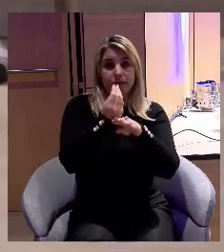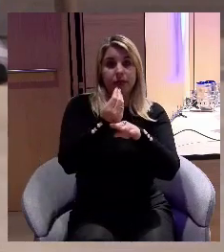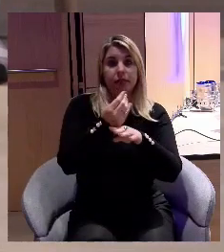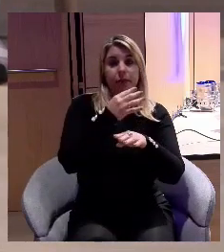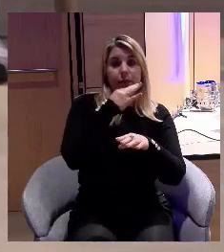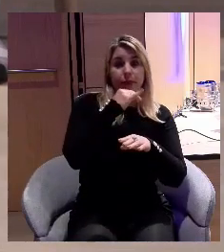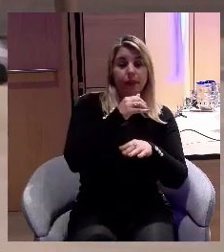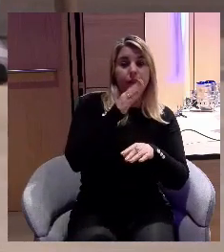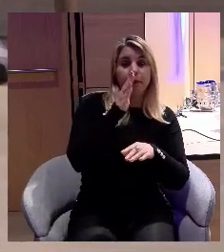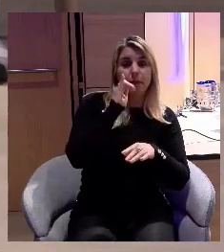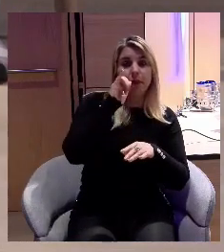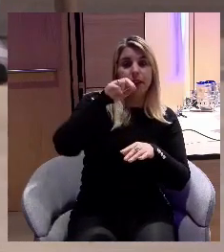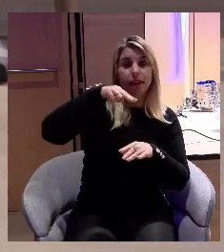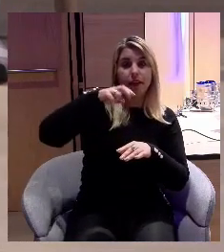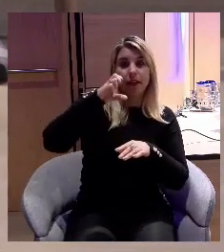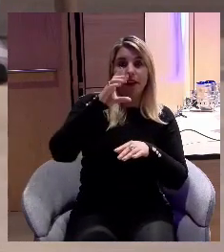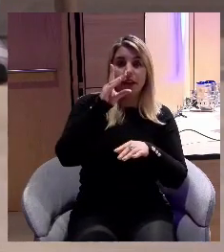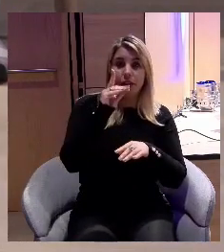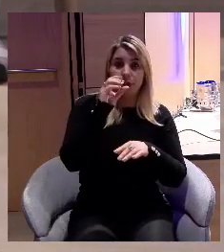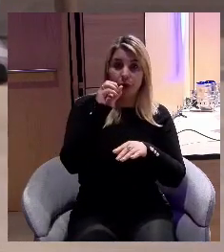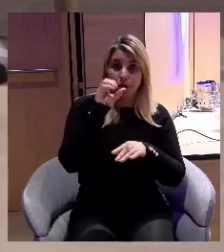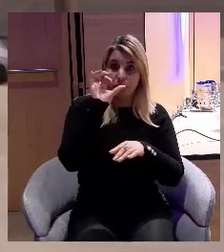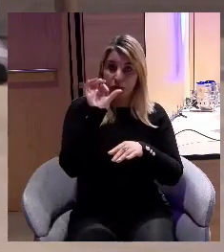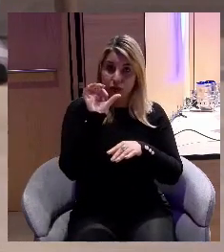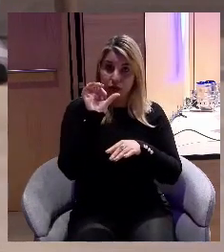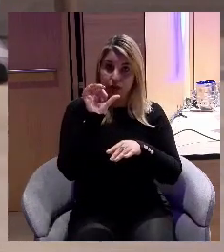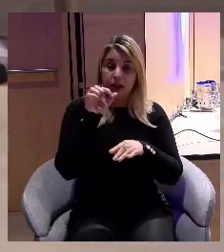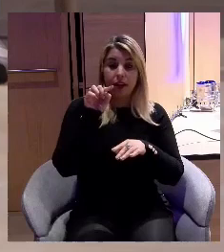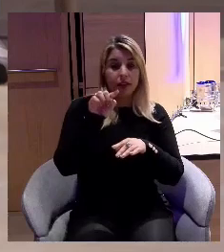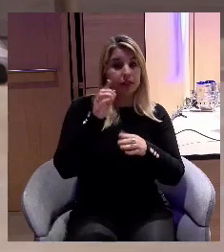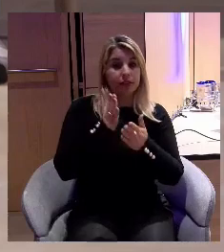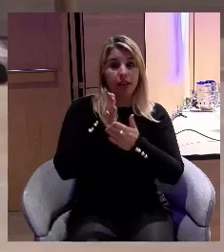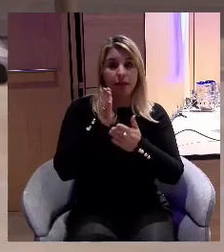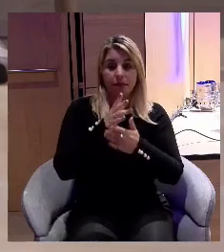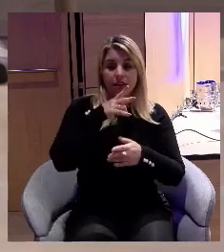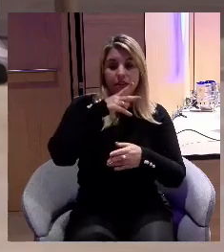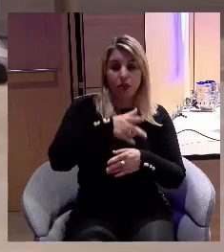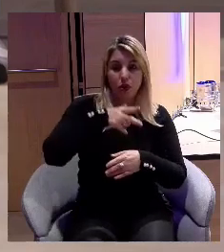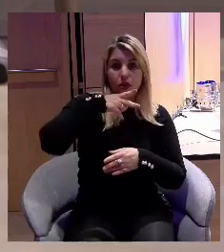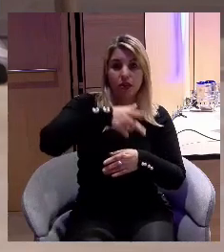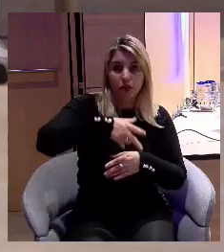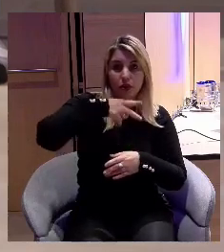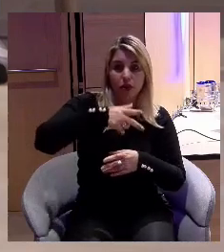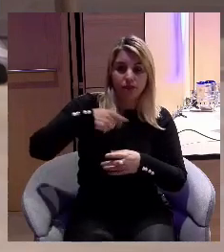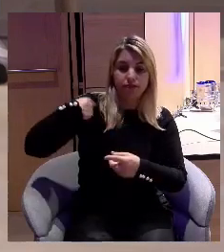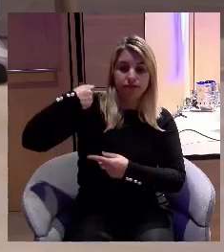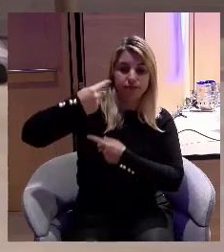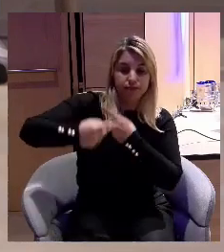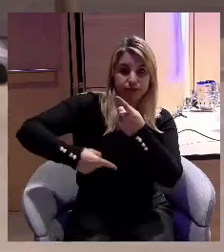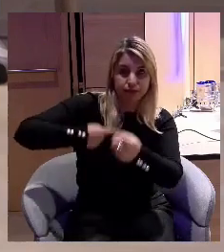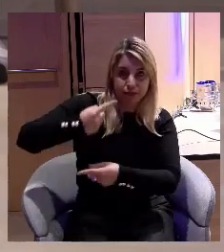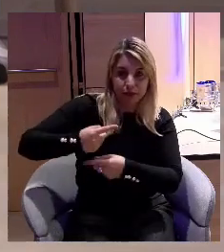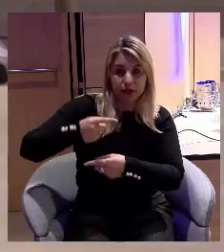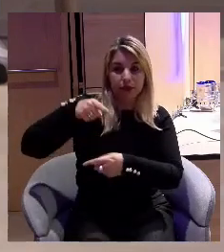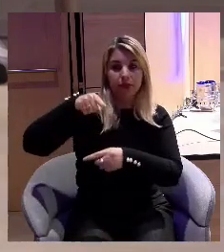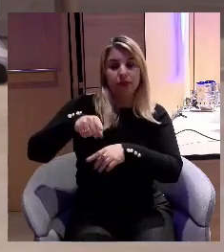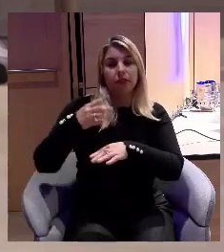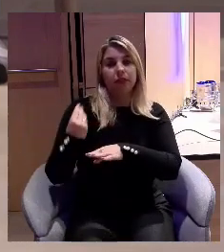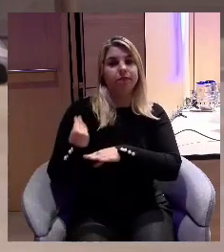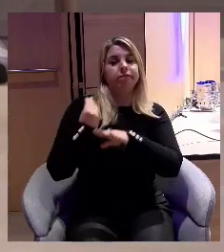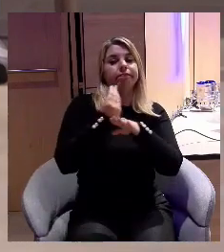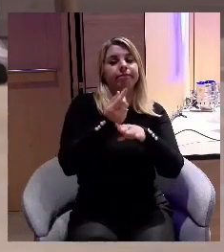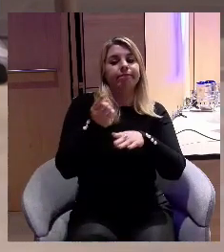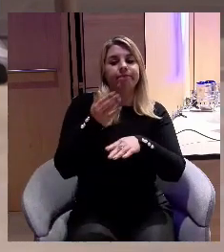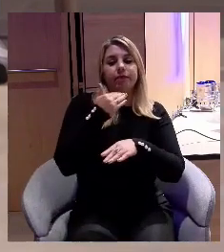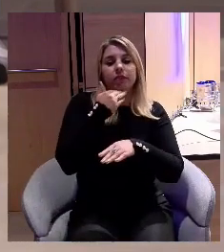Pinedos, que son candidatos más o menos de la época de la colonia. Y es el hijo del hijo del hijo del hijo, entonces quién sabe quién es.